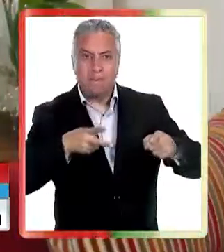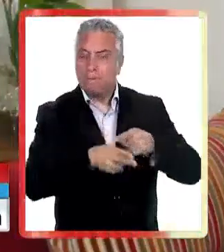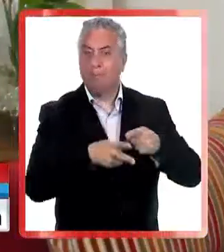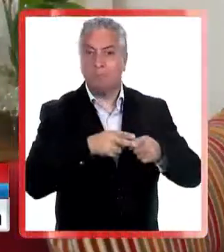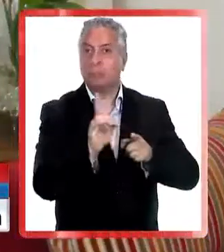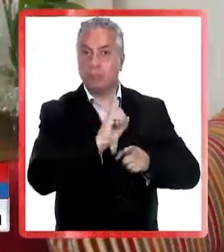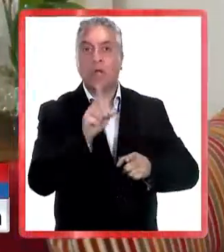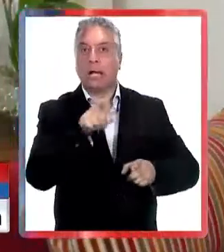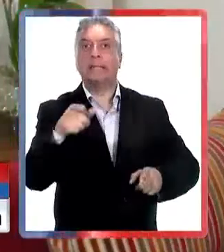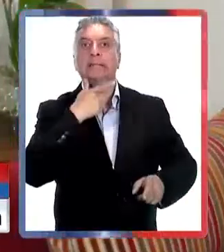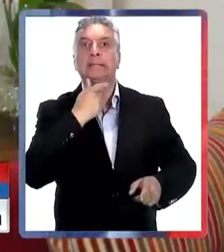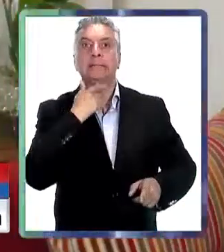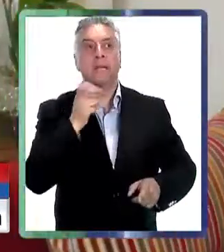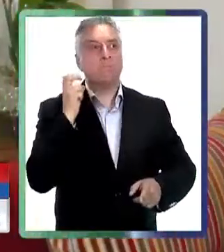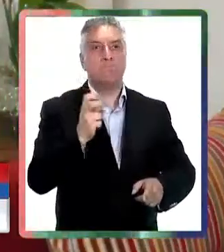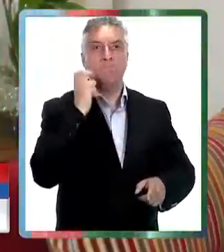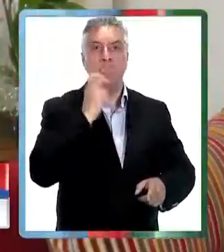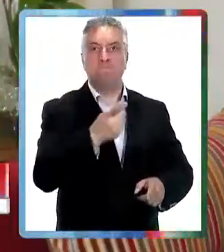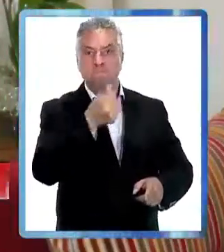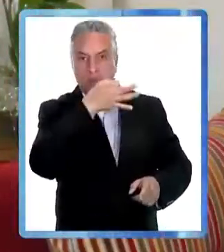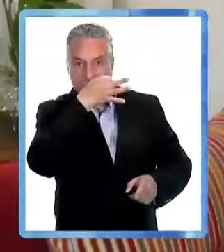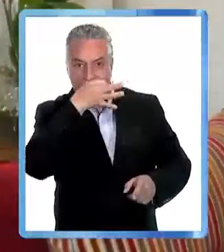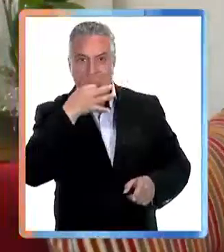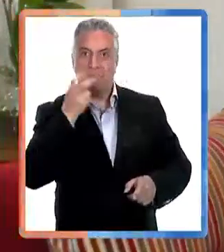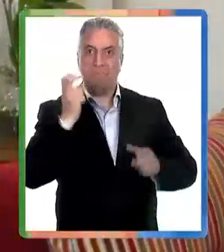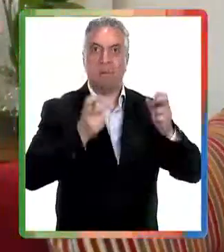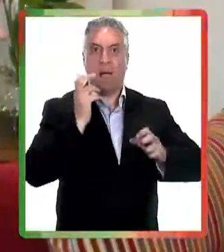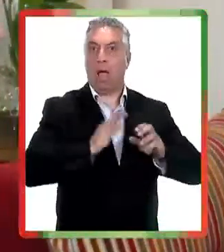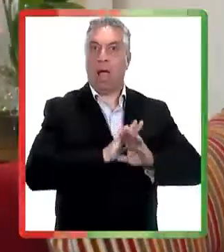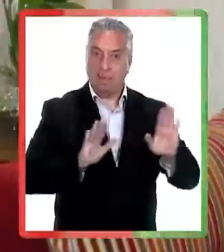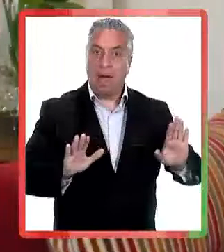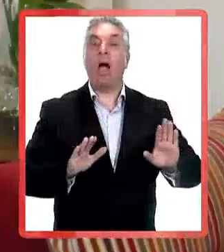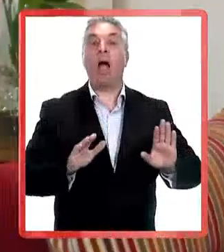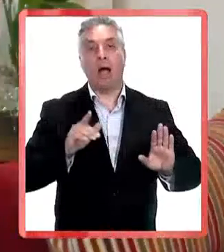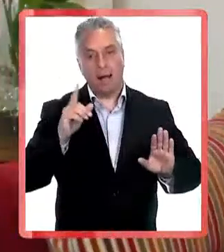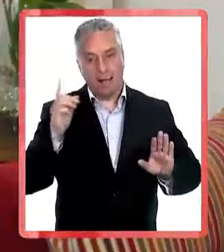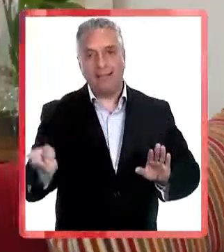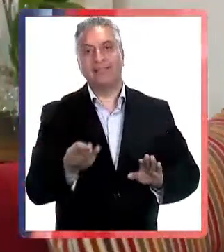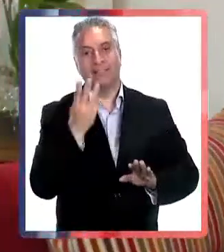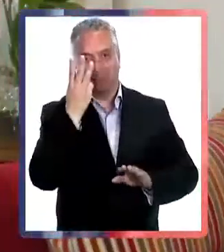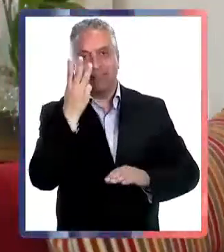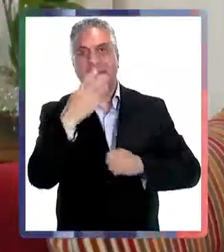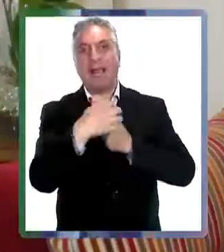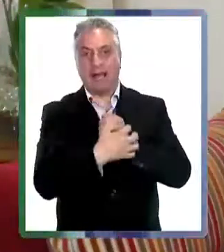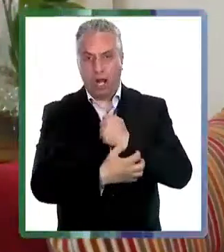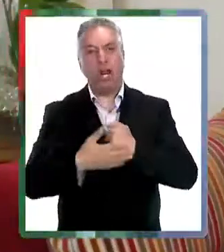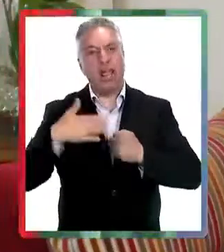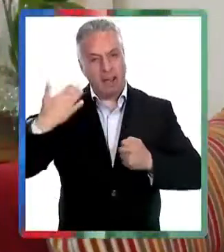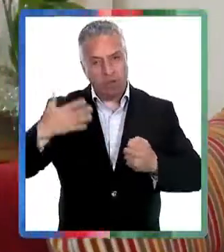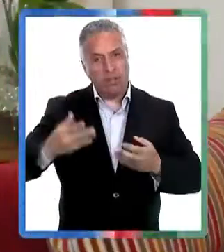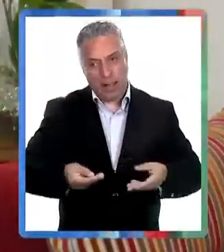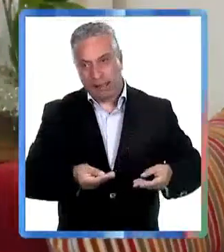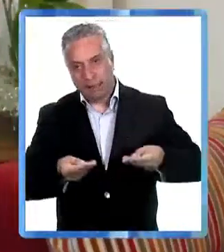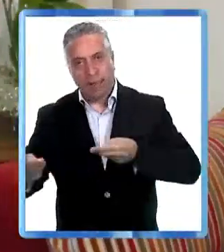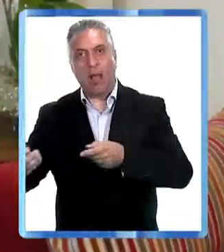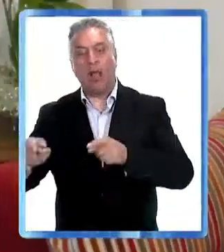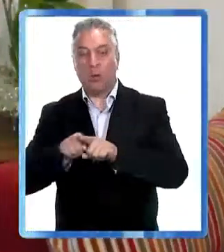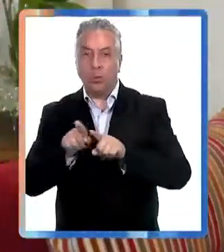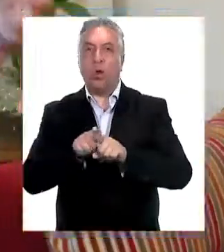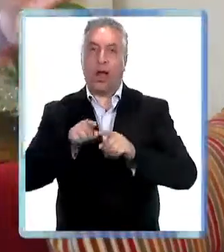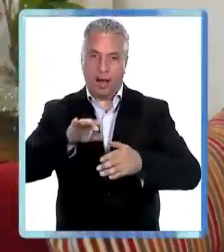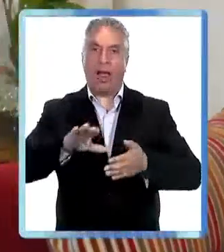que pretende delinquir. Entonces, por eso estos recursos tan importantes para esas tres regiones en combate